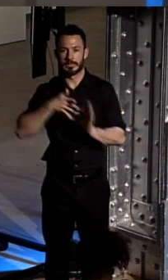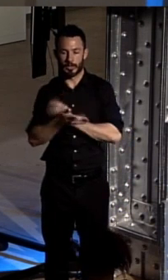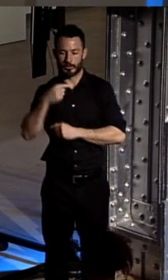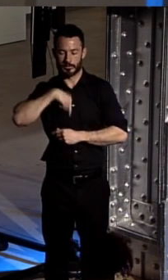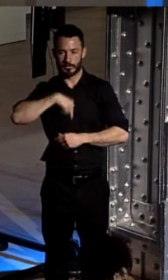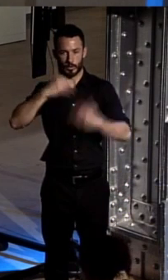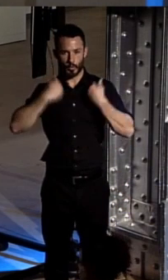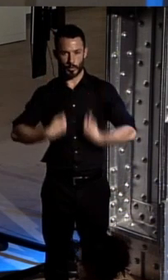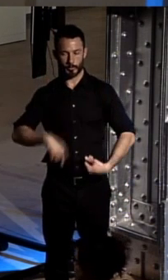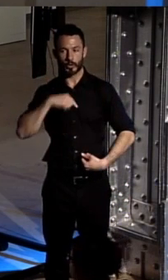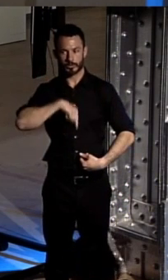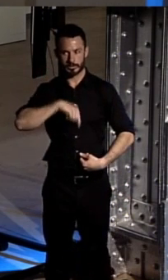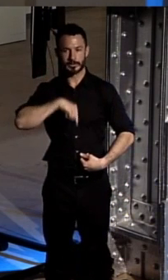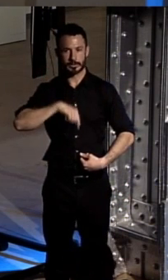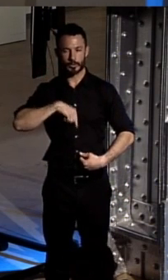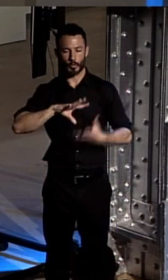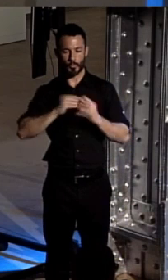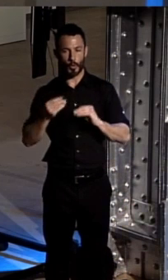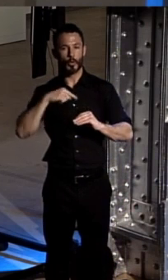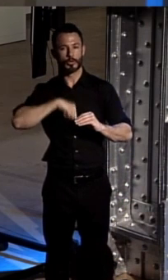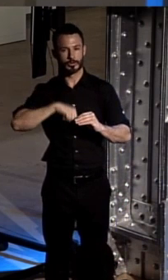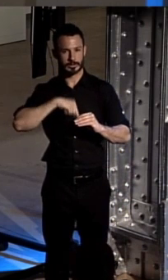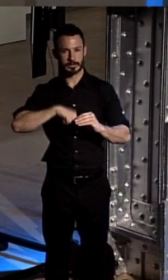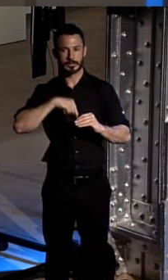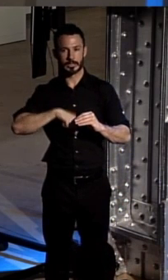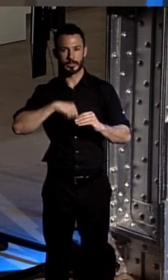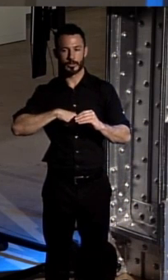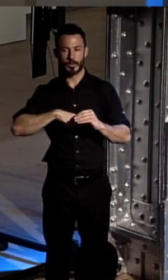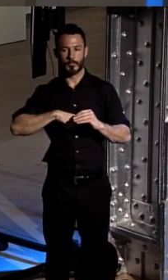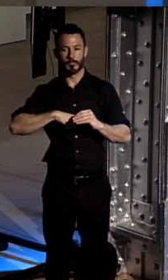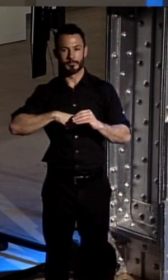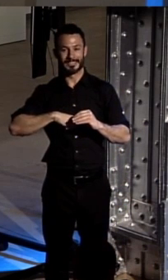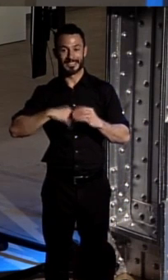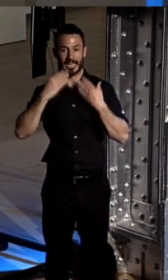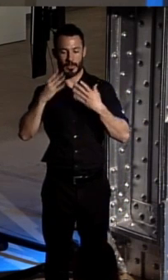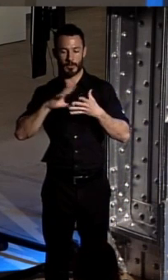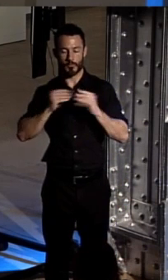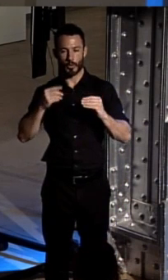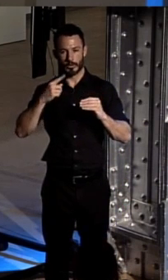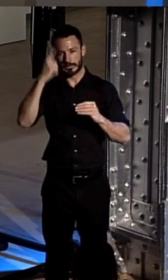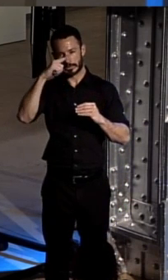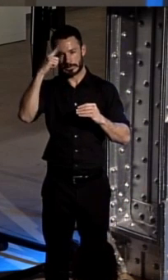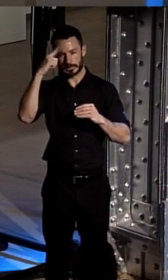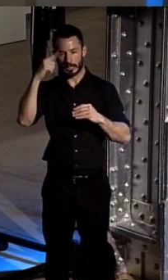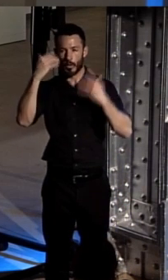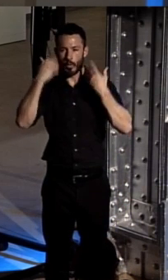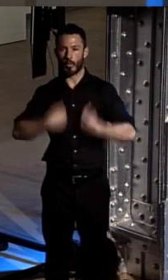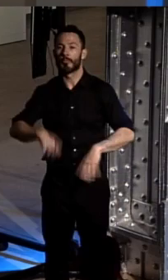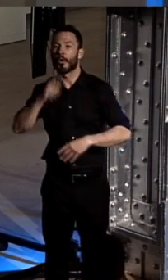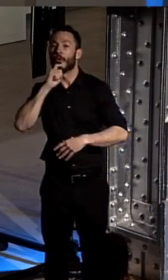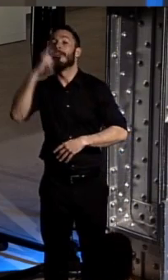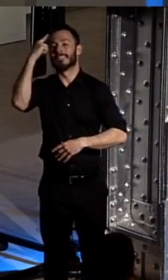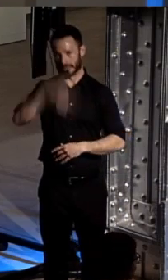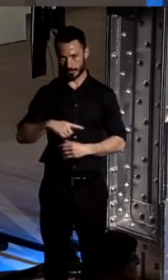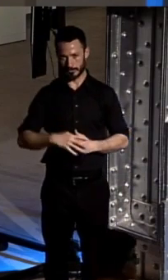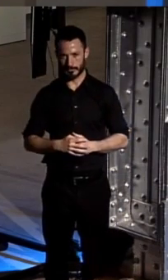músculos, y yo leo esa orquesta de músculos, y a partir de esa orquesta de músculos puedo reconstruir la posición de mi cuerpo, puedo dibujar cómo está mi cuerpo aun cuando no estoy viendo. Entonces